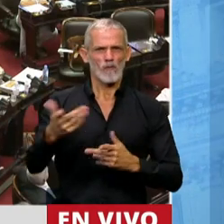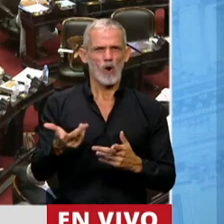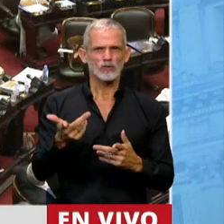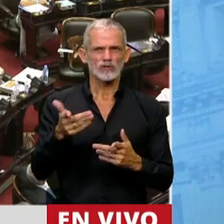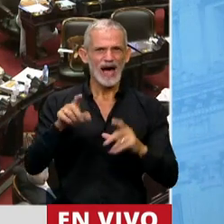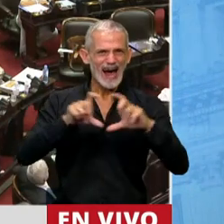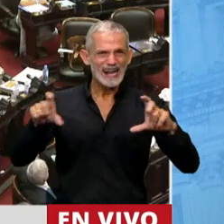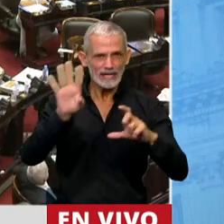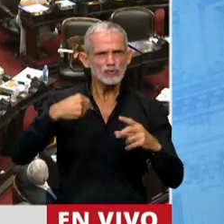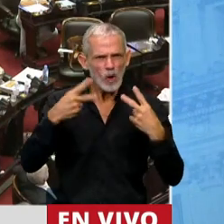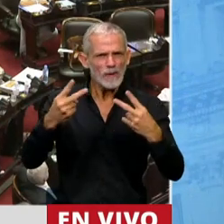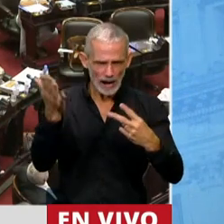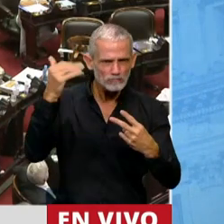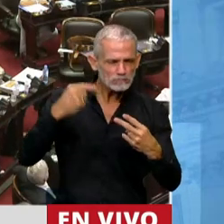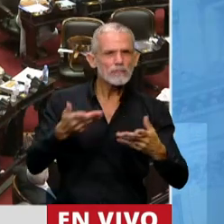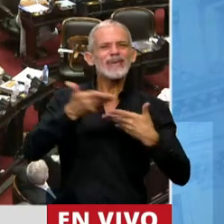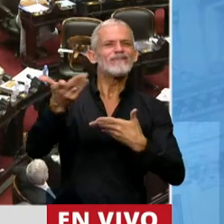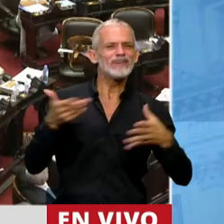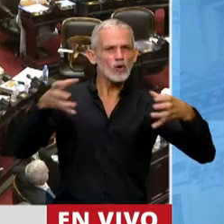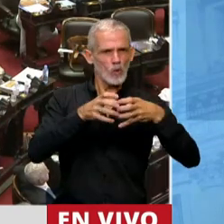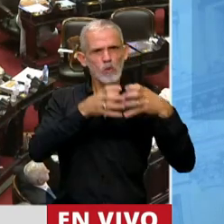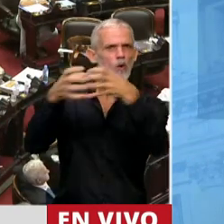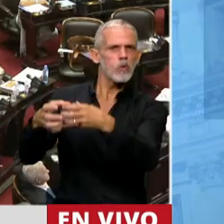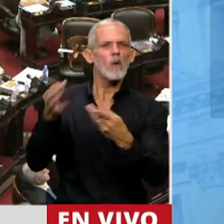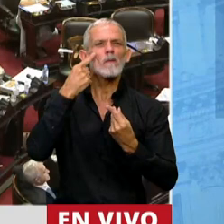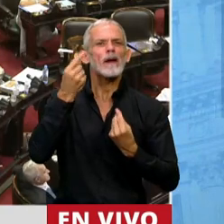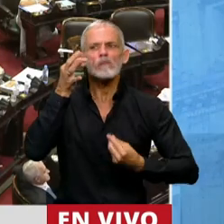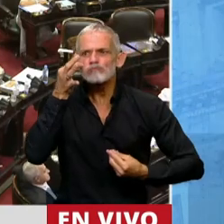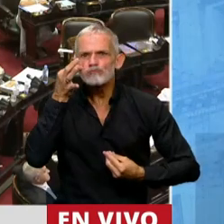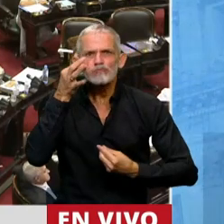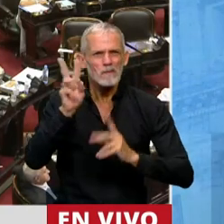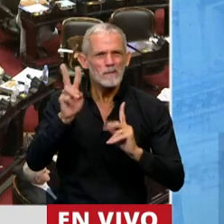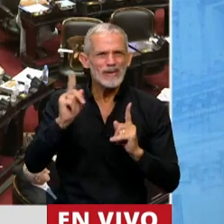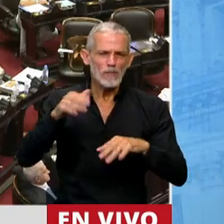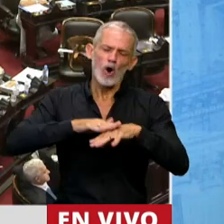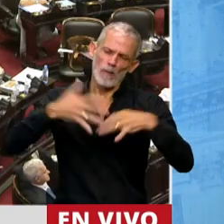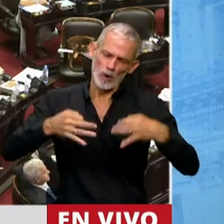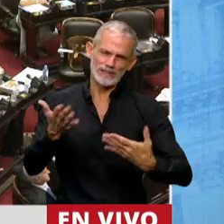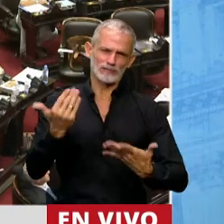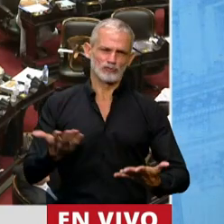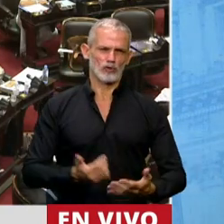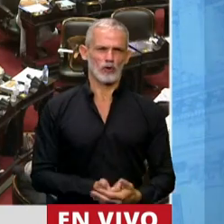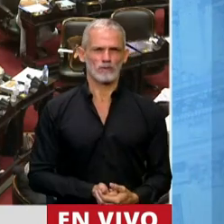vamos a hacer un viaje, yo las invito, para que veamos juntas lo que estamos viendo. Comprométanse.